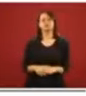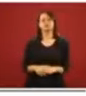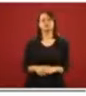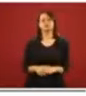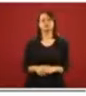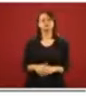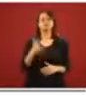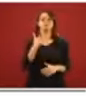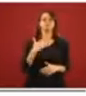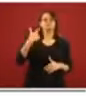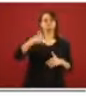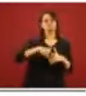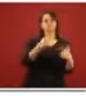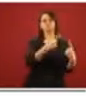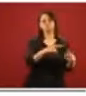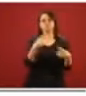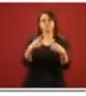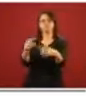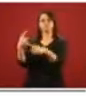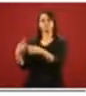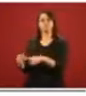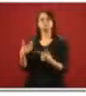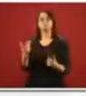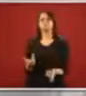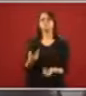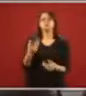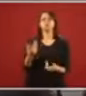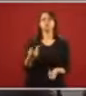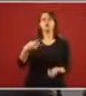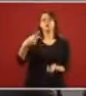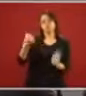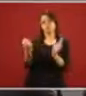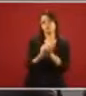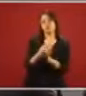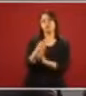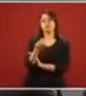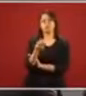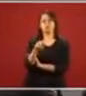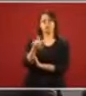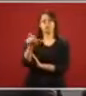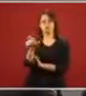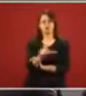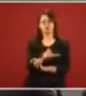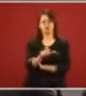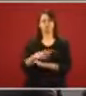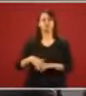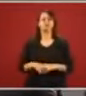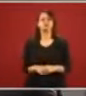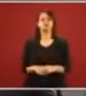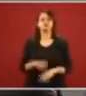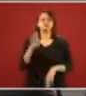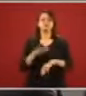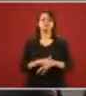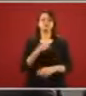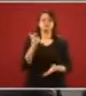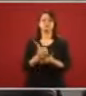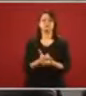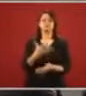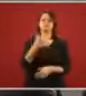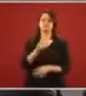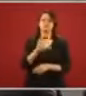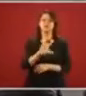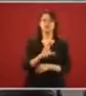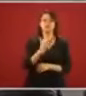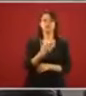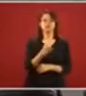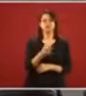de los combustibles en las gasolineras de la franquicia Pemex. Mientras que los más caros, Chevron,